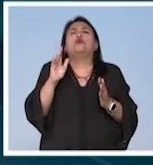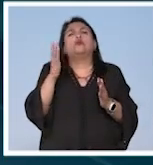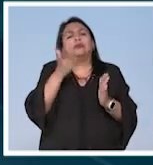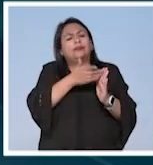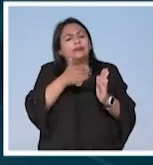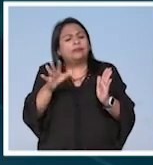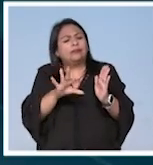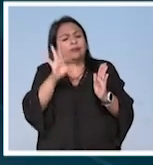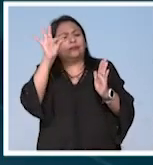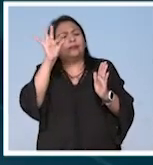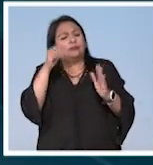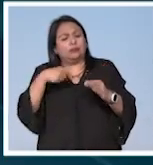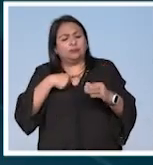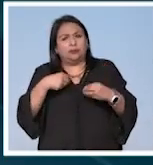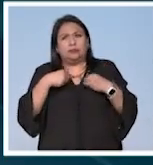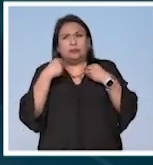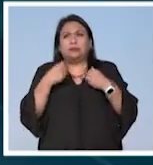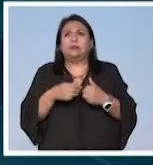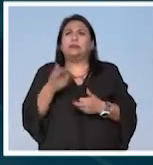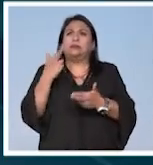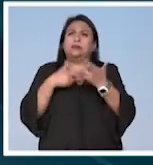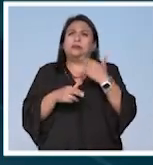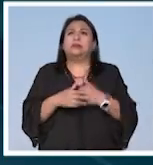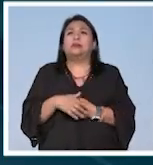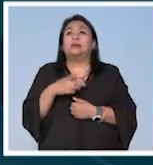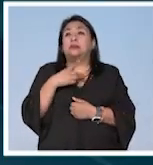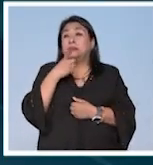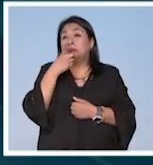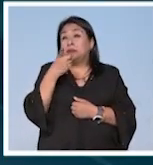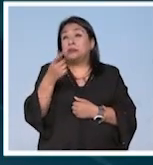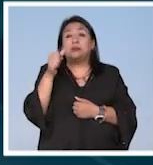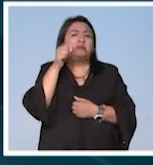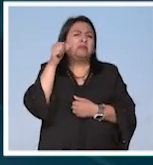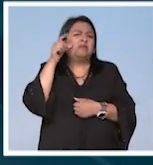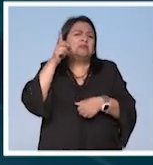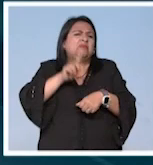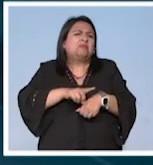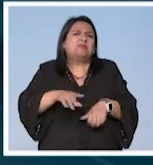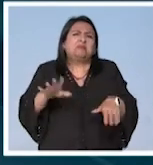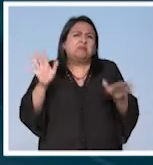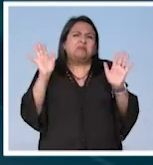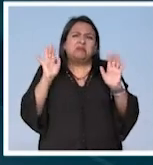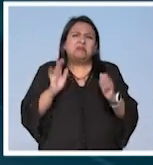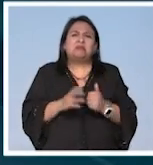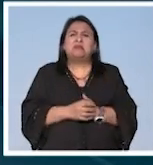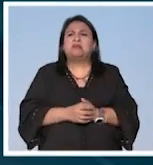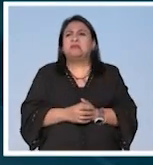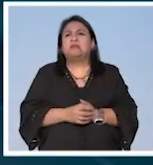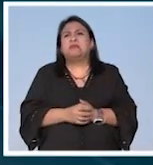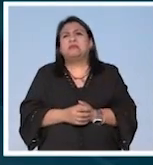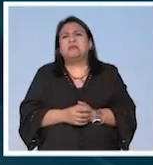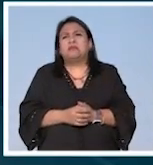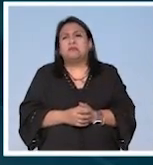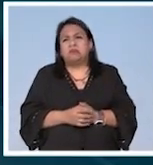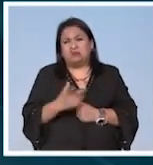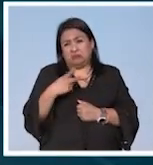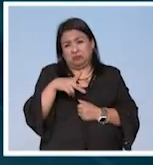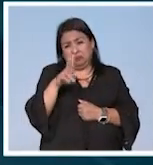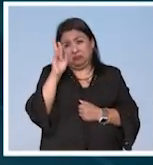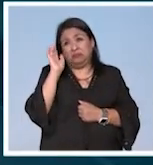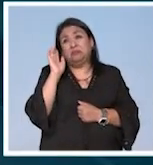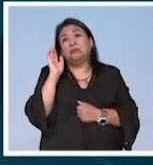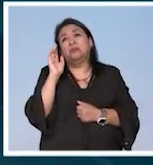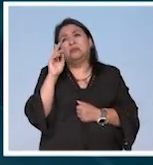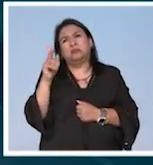momento de tu vida volverías Ay Bueno si te dijera yo que al día de ayer sería muy exagerado Bueno pero según va